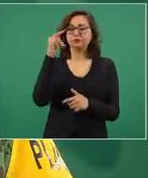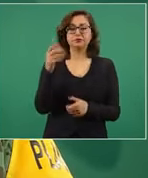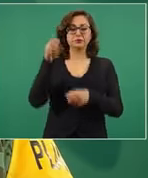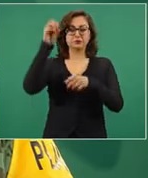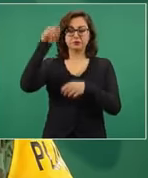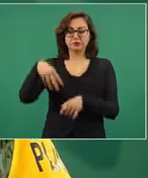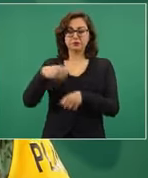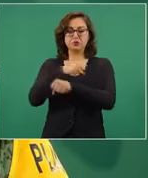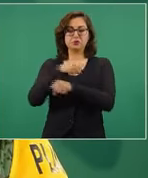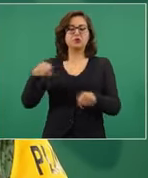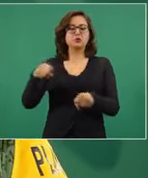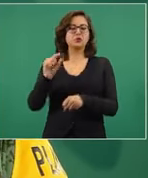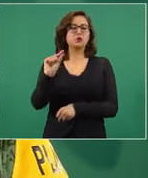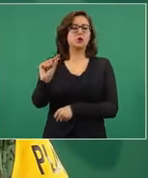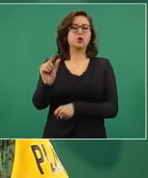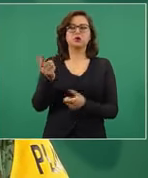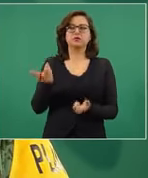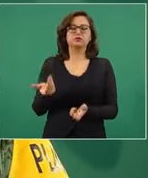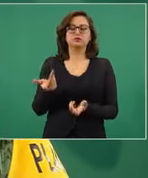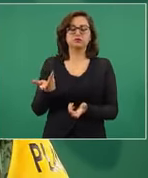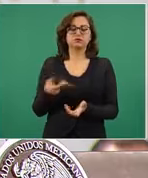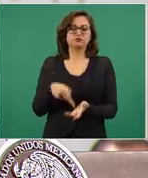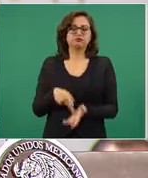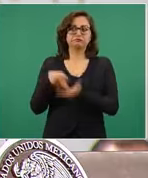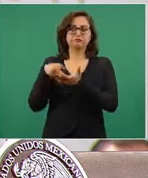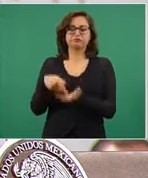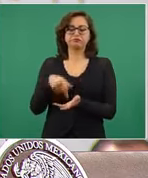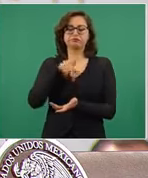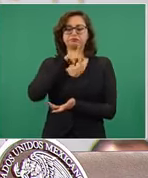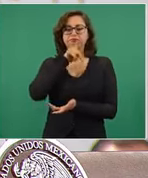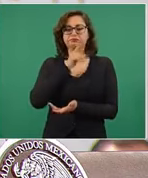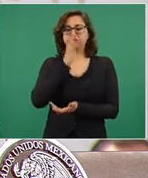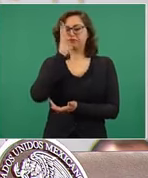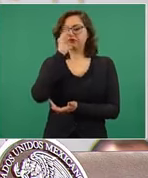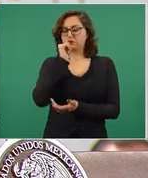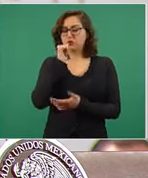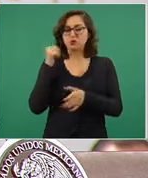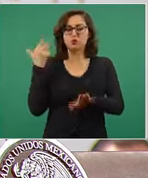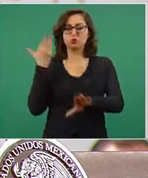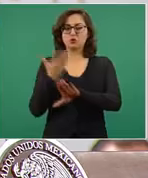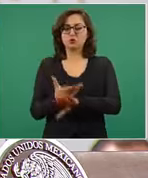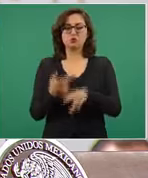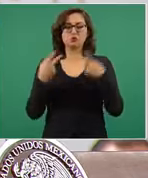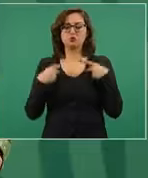de tal manera dañinas para el personal o para una instalación, ¿no?